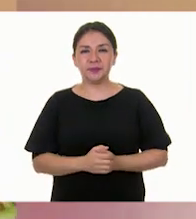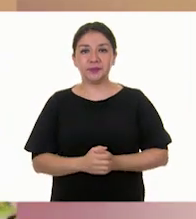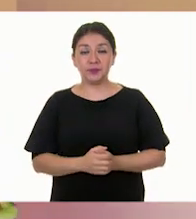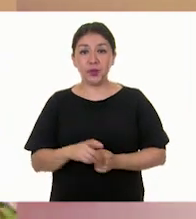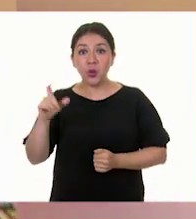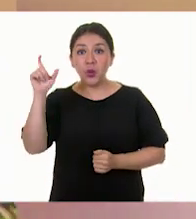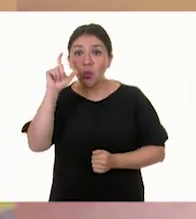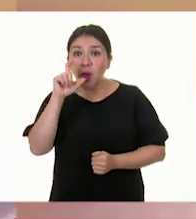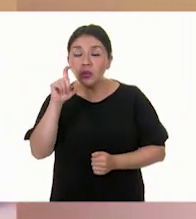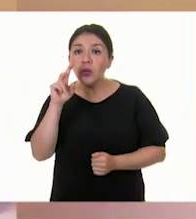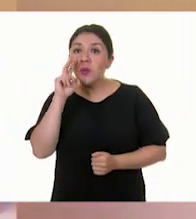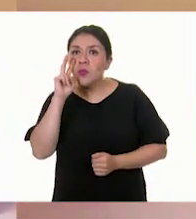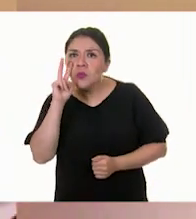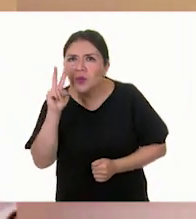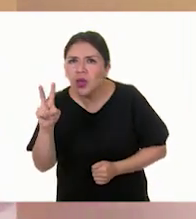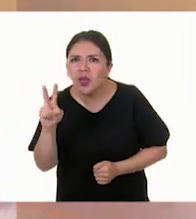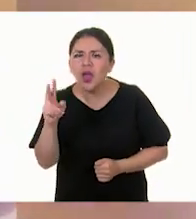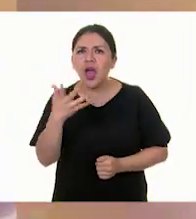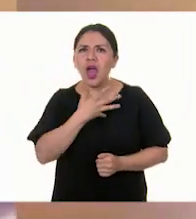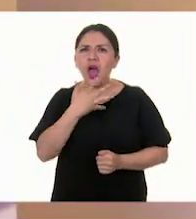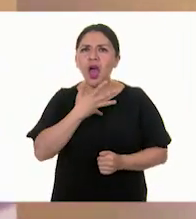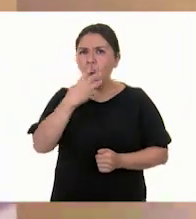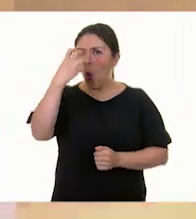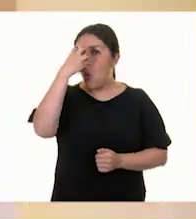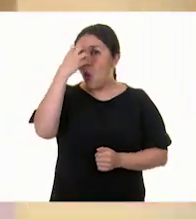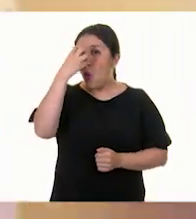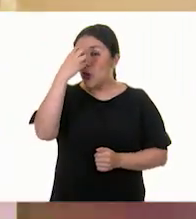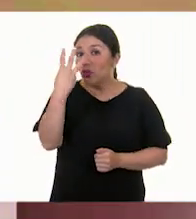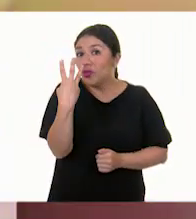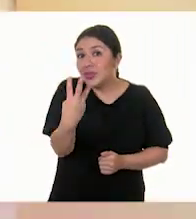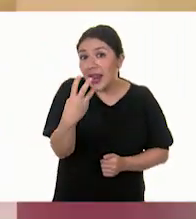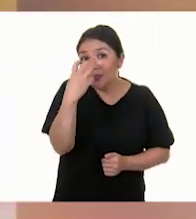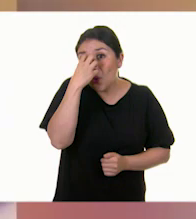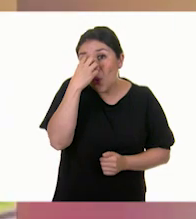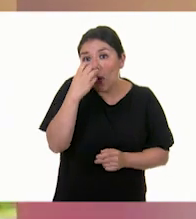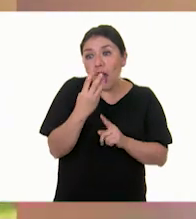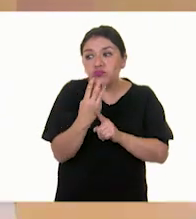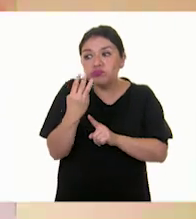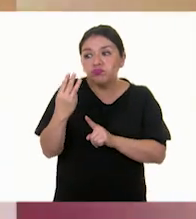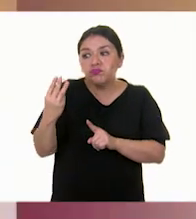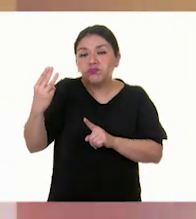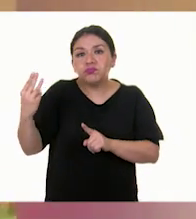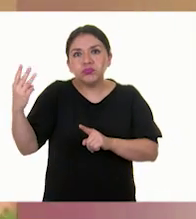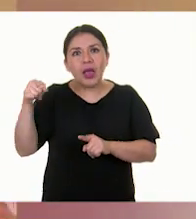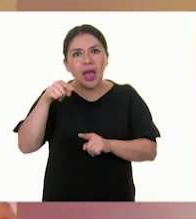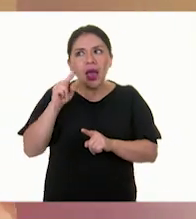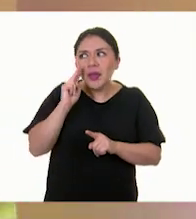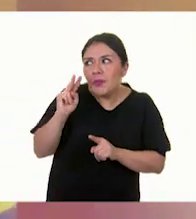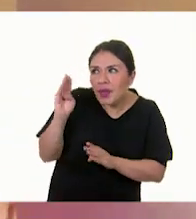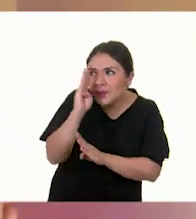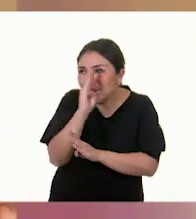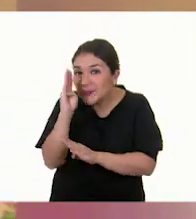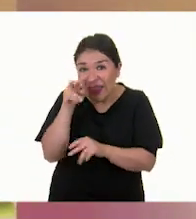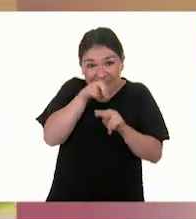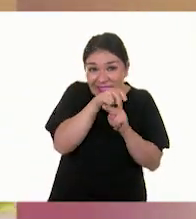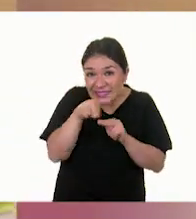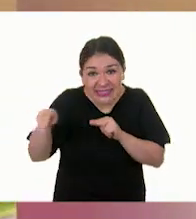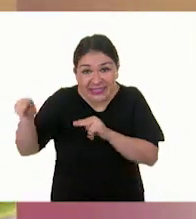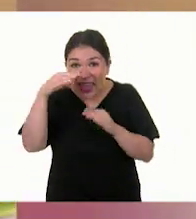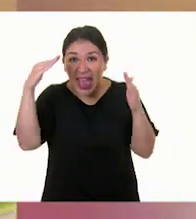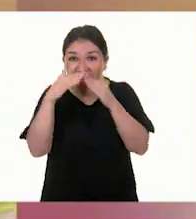Cuando salieron los tres osos, se metió Ricitos de